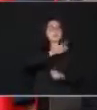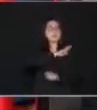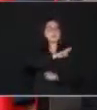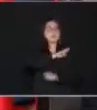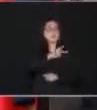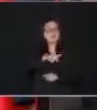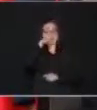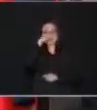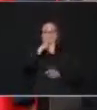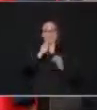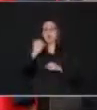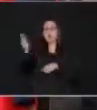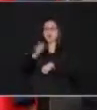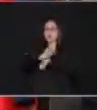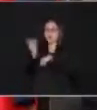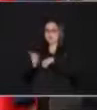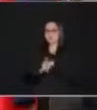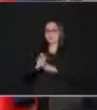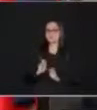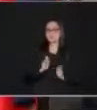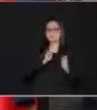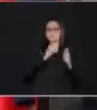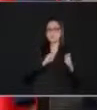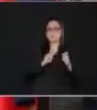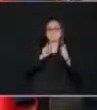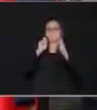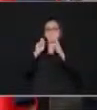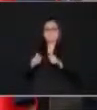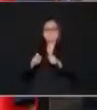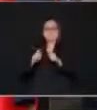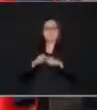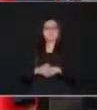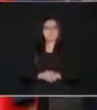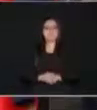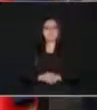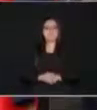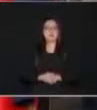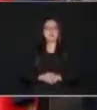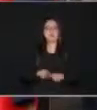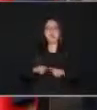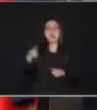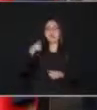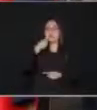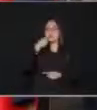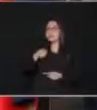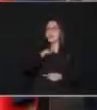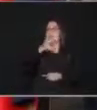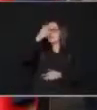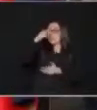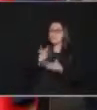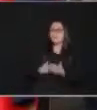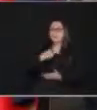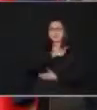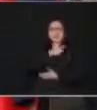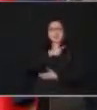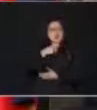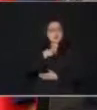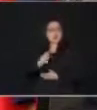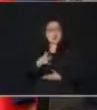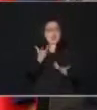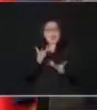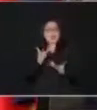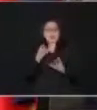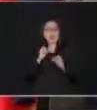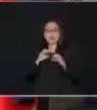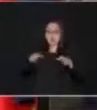contexto internacional, pues claro que no, obviamente que no. Pues mira, yo voy a destacar tres cosas. En primer lugar, Andrés Manuel López Obrador, además